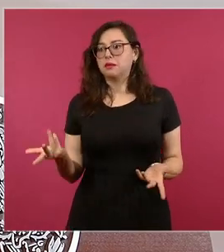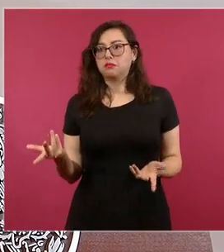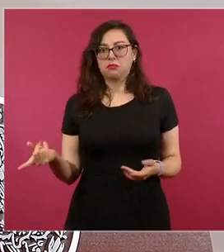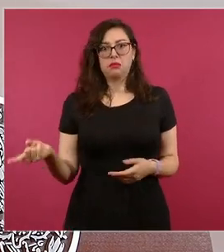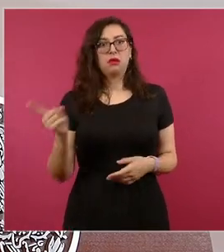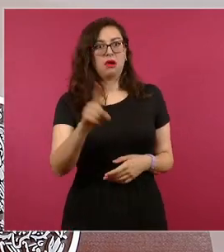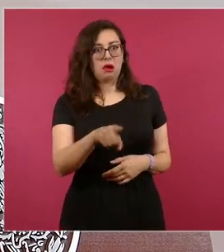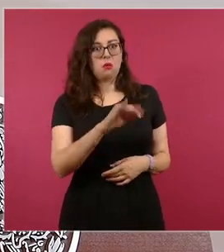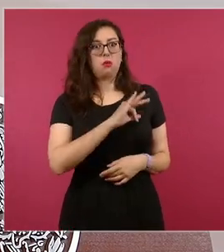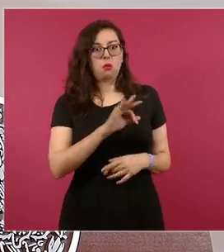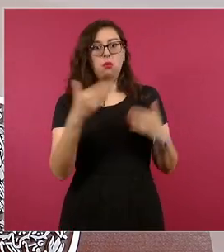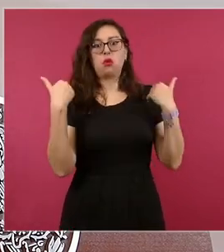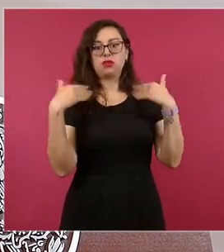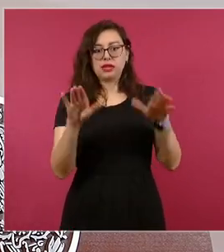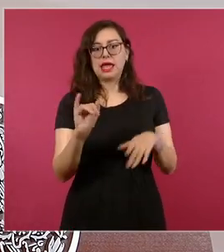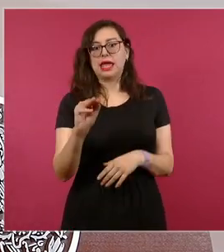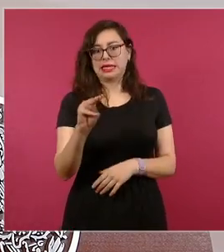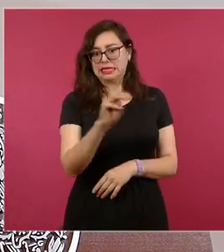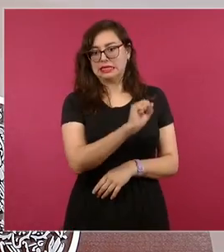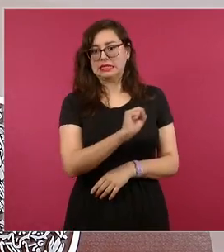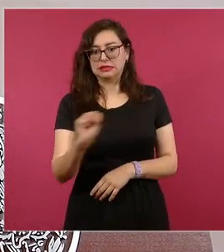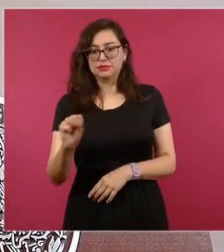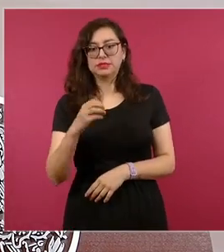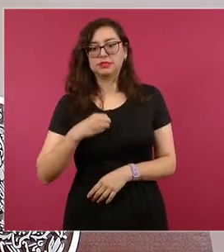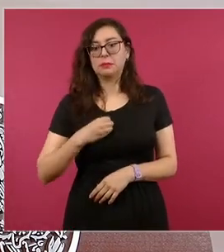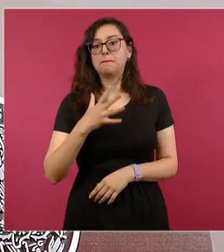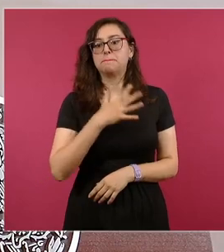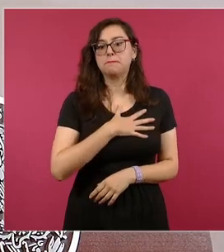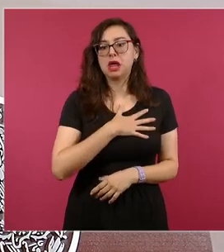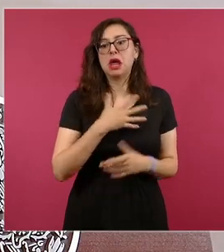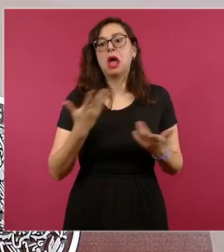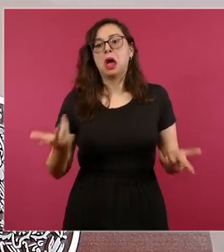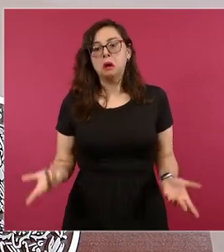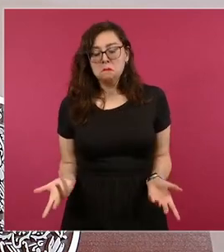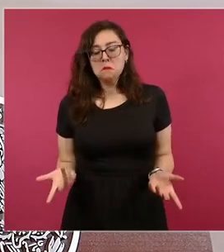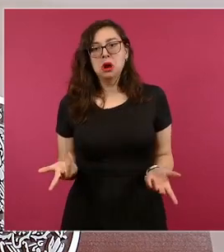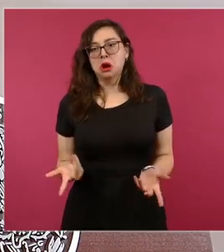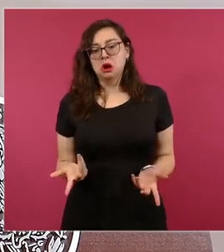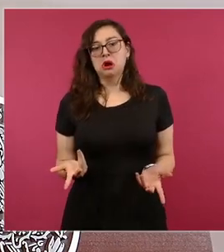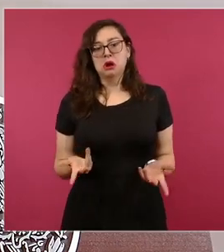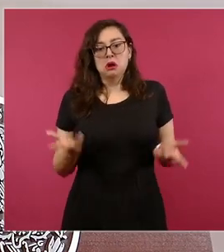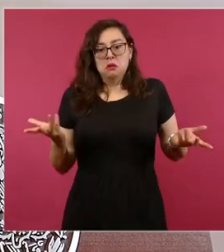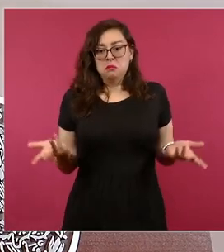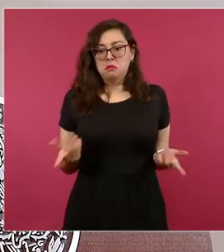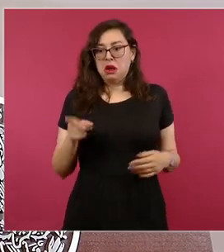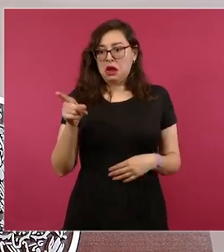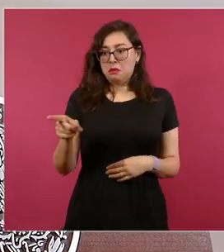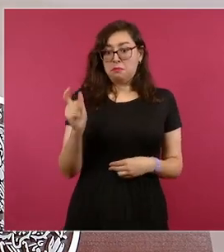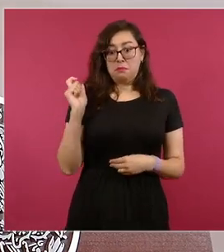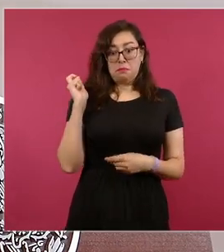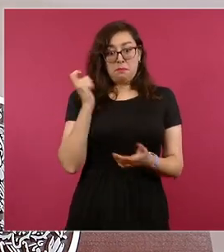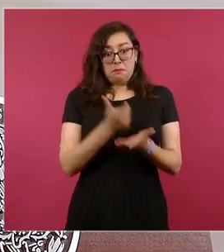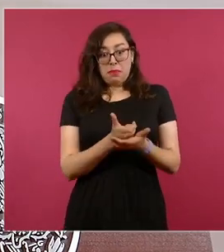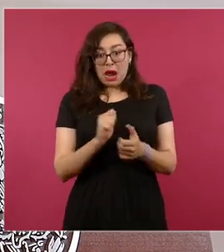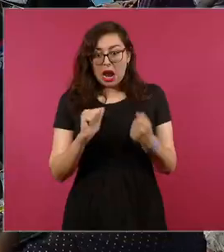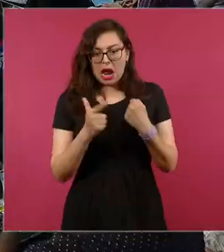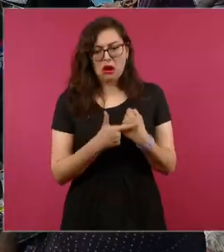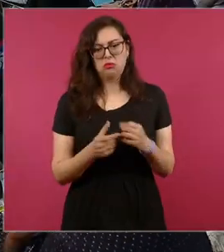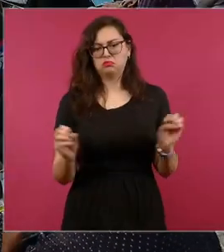intercambios de servicios que terminan yendo a una compensación entre las instituciones sin que se le tenga que cobrar a la